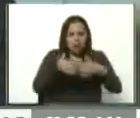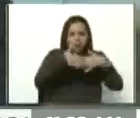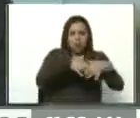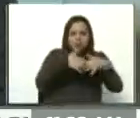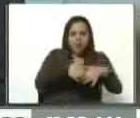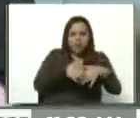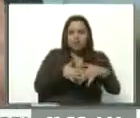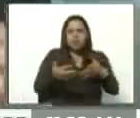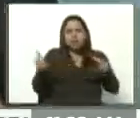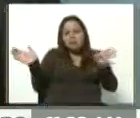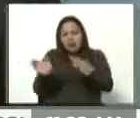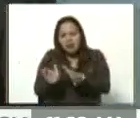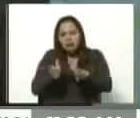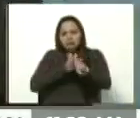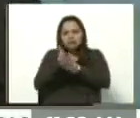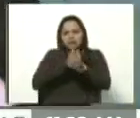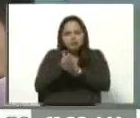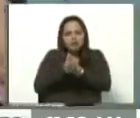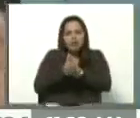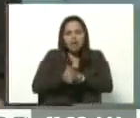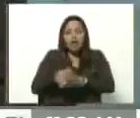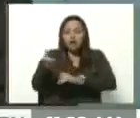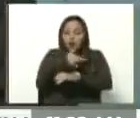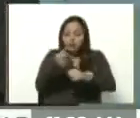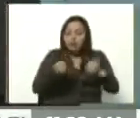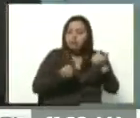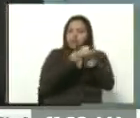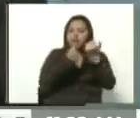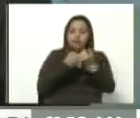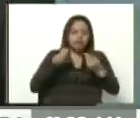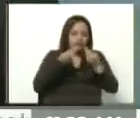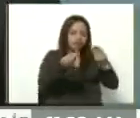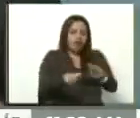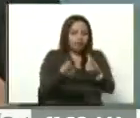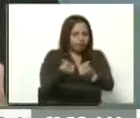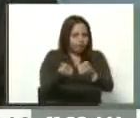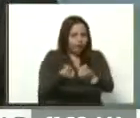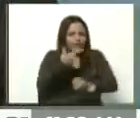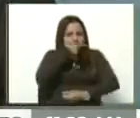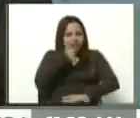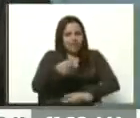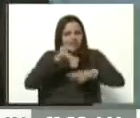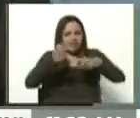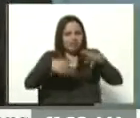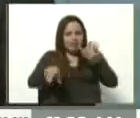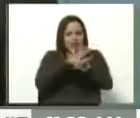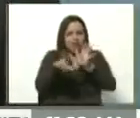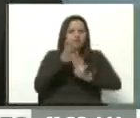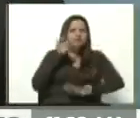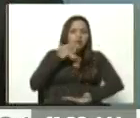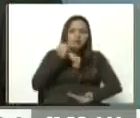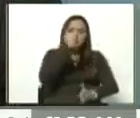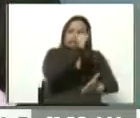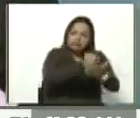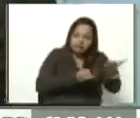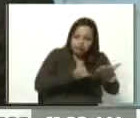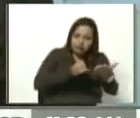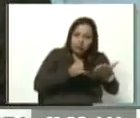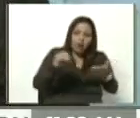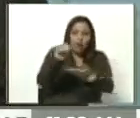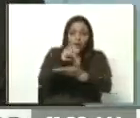pequeño emprendimiento, el Estado dándole garantía, dándole crédito, dándole facilidad para los temas legales, por ejemplo, de registro